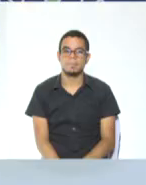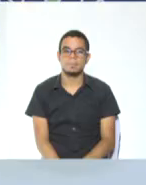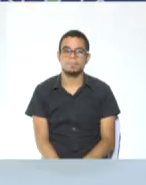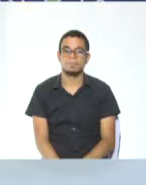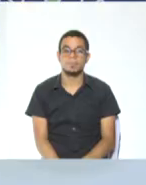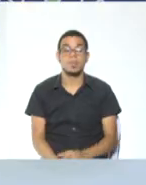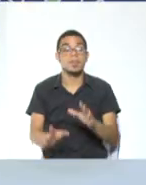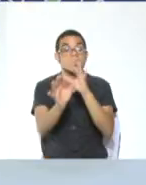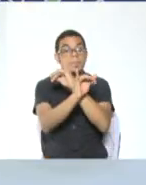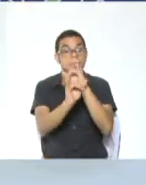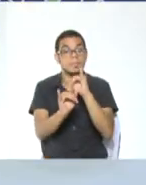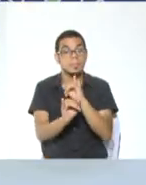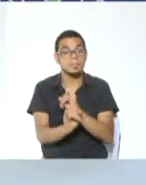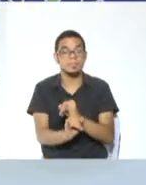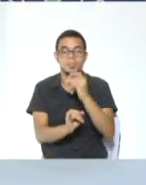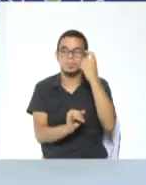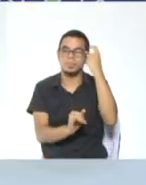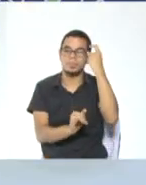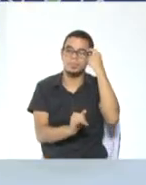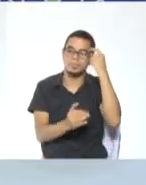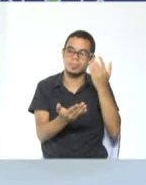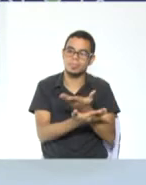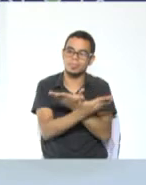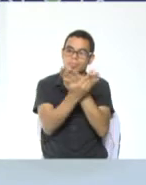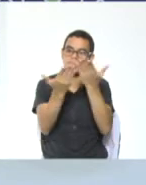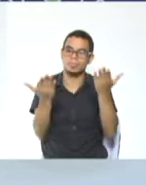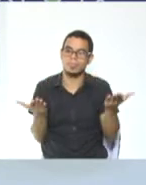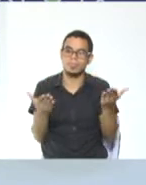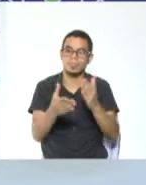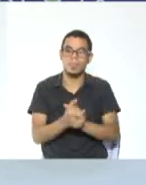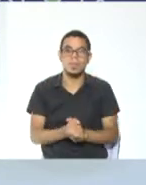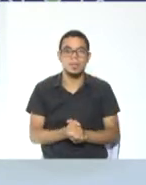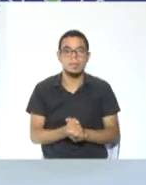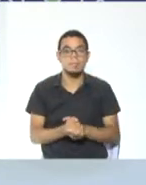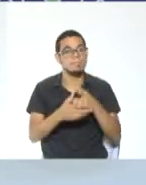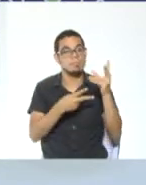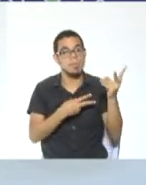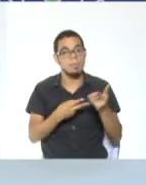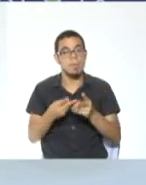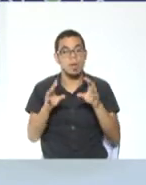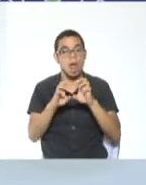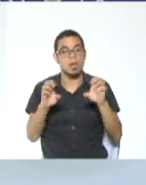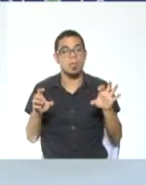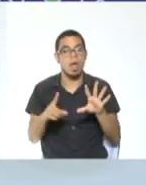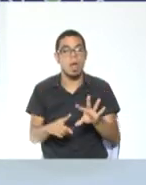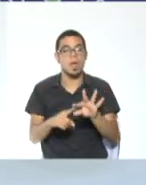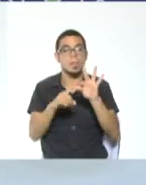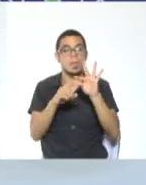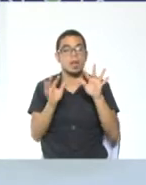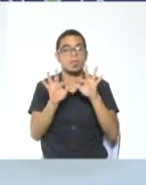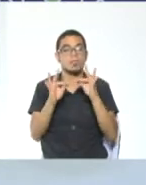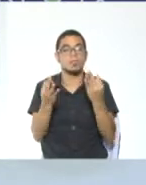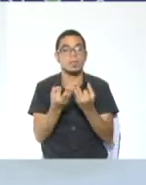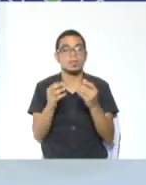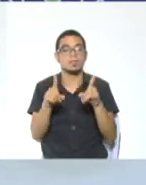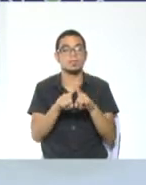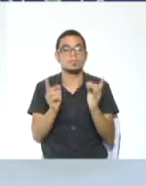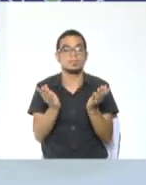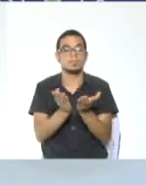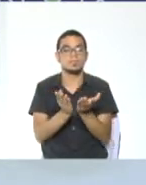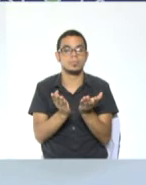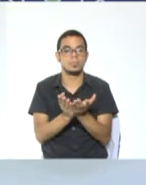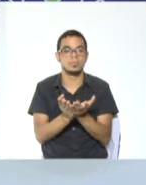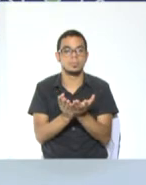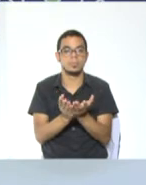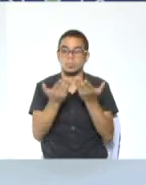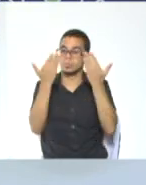Feliz y bendecido día tengan todos. Bienvenidos a su segmento de educación especial en su programa Cada Familia Una Escuela.